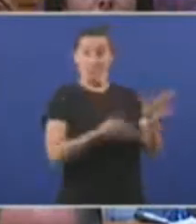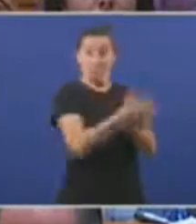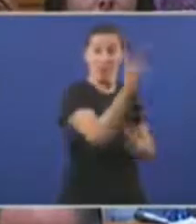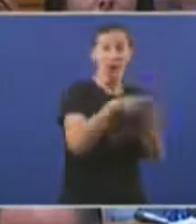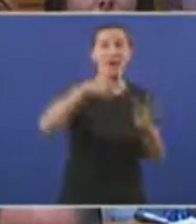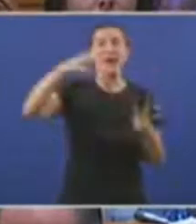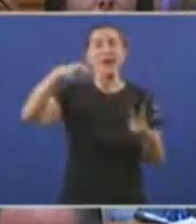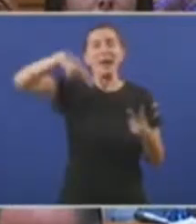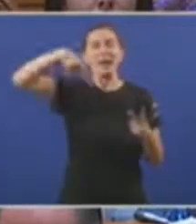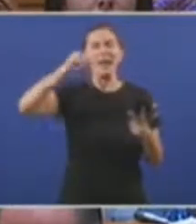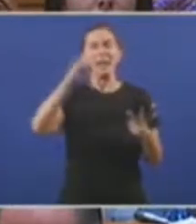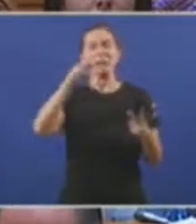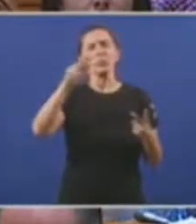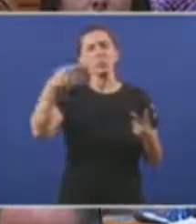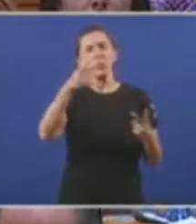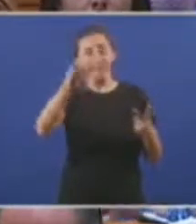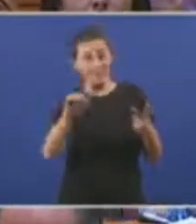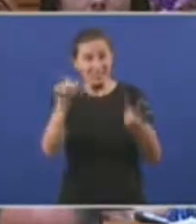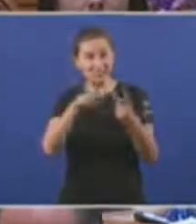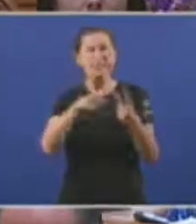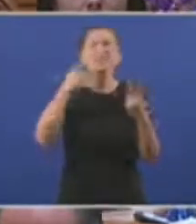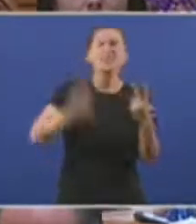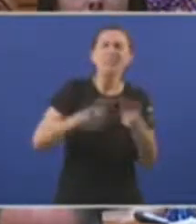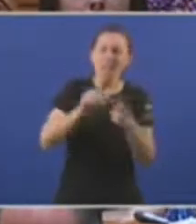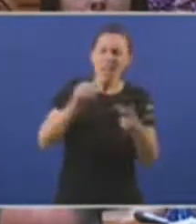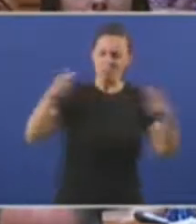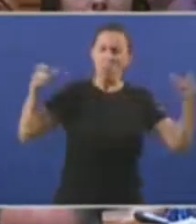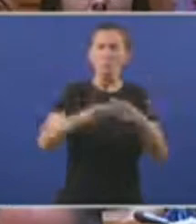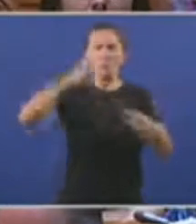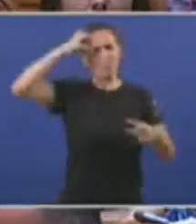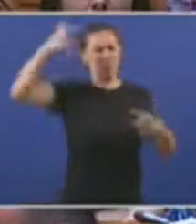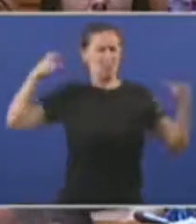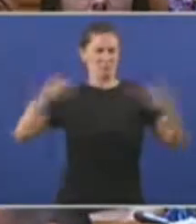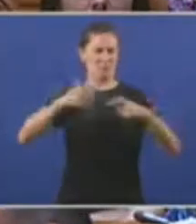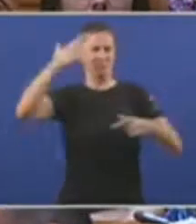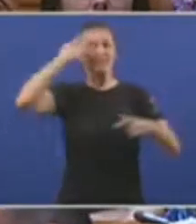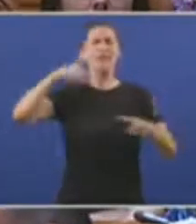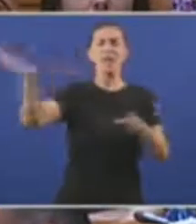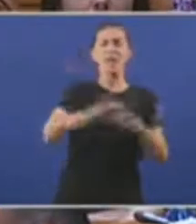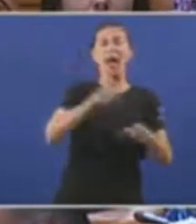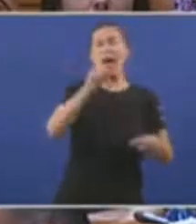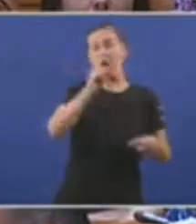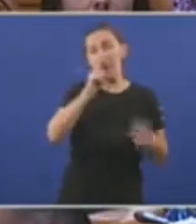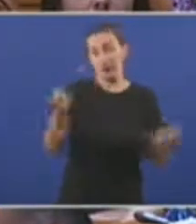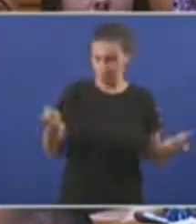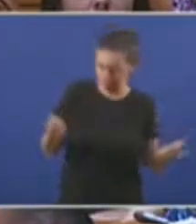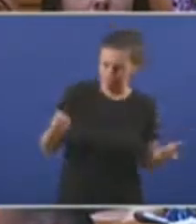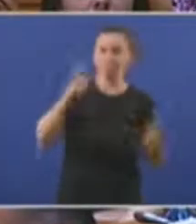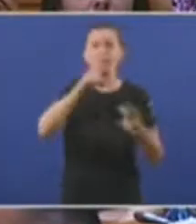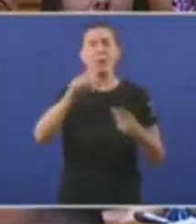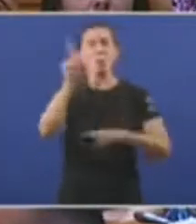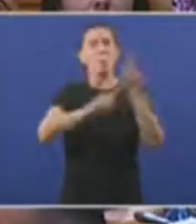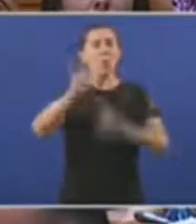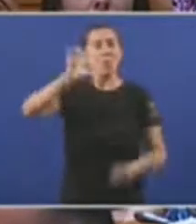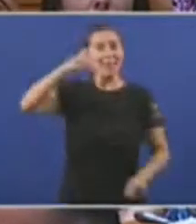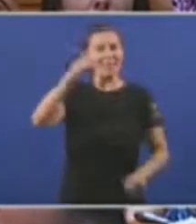ali a quen estivo beneficiando Naturgy no seu Consello de Administración, ao señor Aznar, que teñamos un problema en Endesa